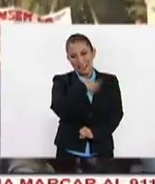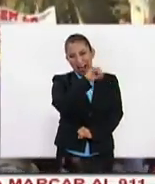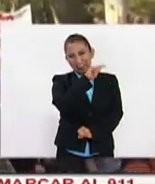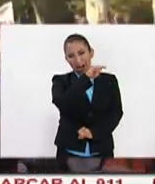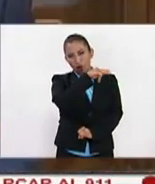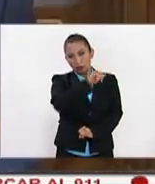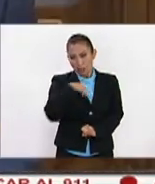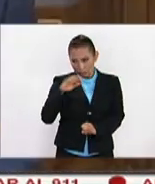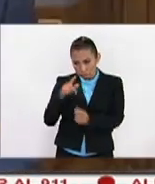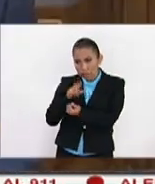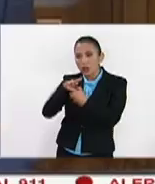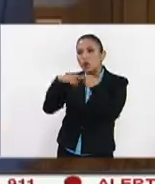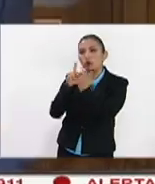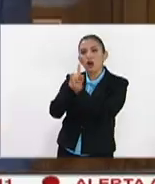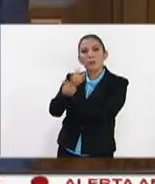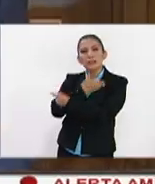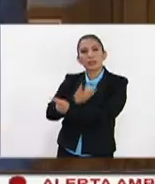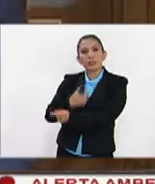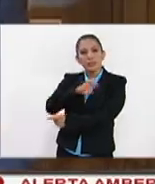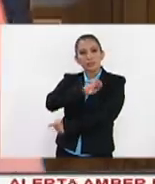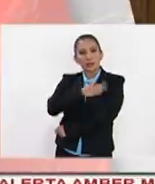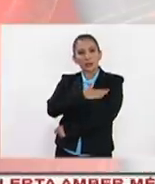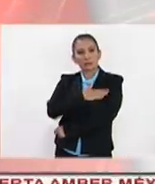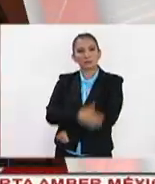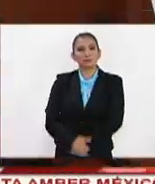un encuentro con el presidente Mariano Rajoy.